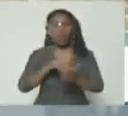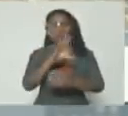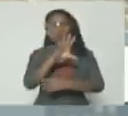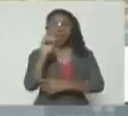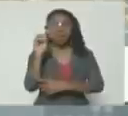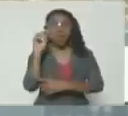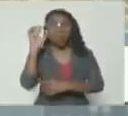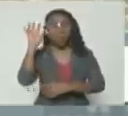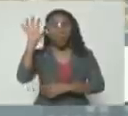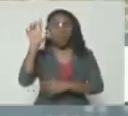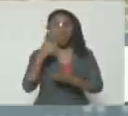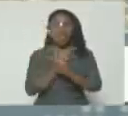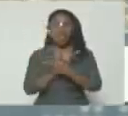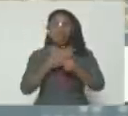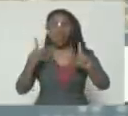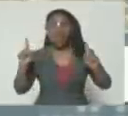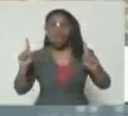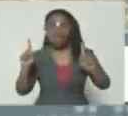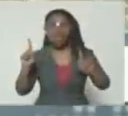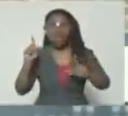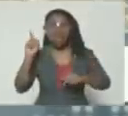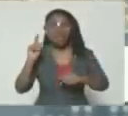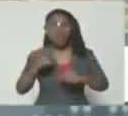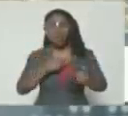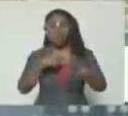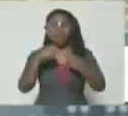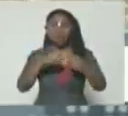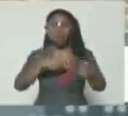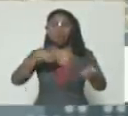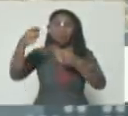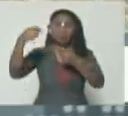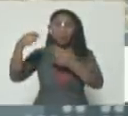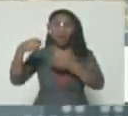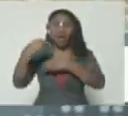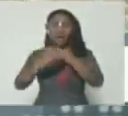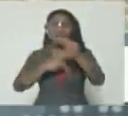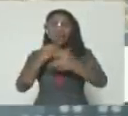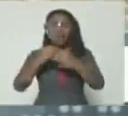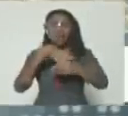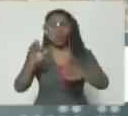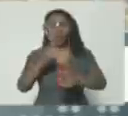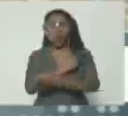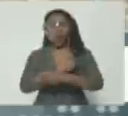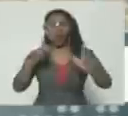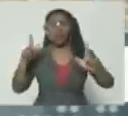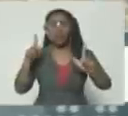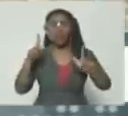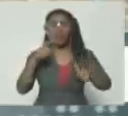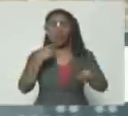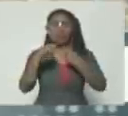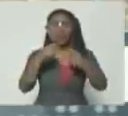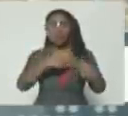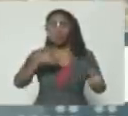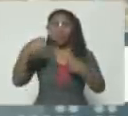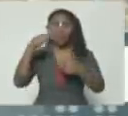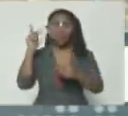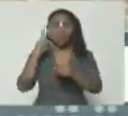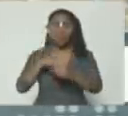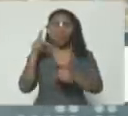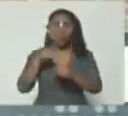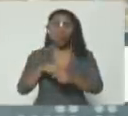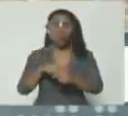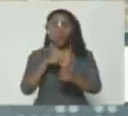es el país diversificado, exportando y obteniendo riqueza libre de la exportación de petróleo,